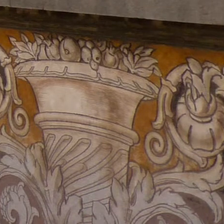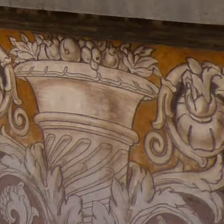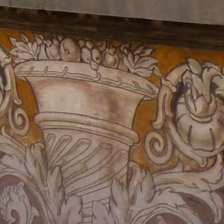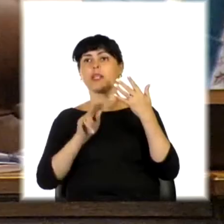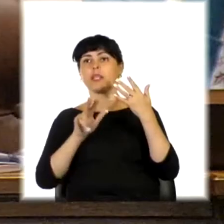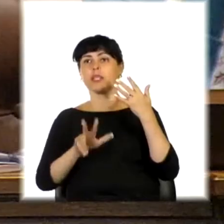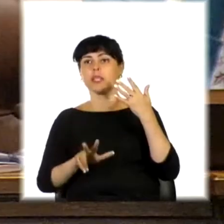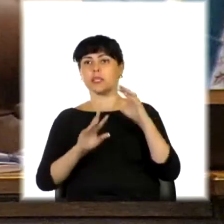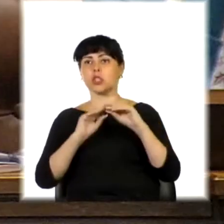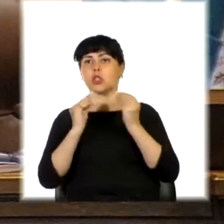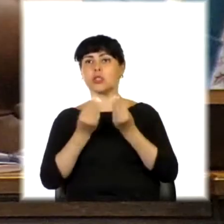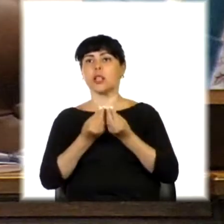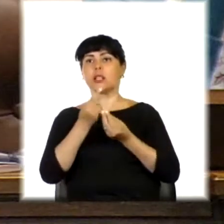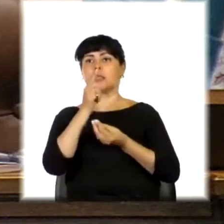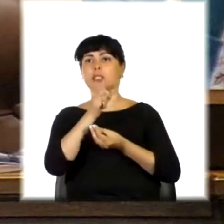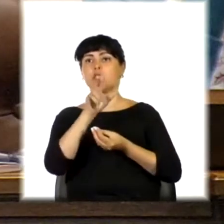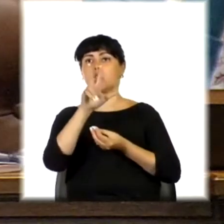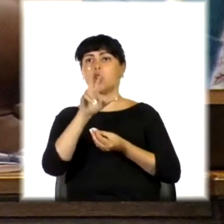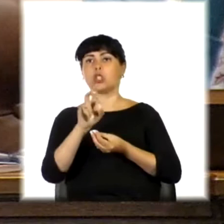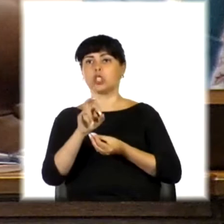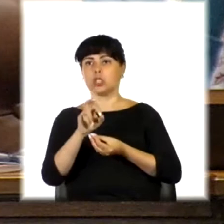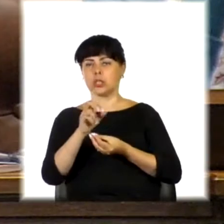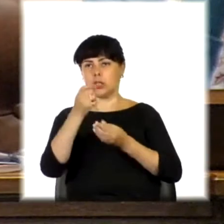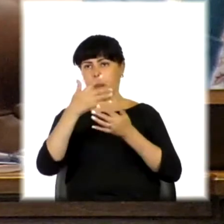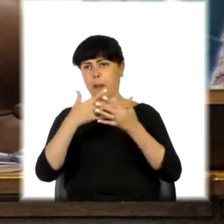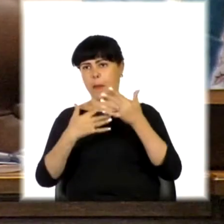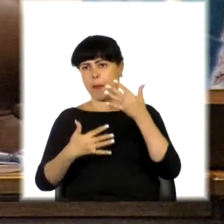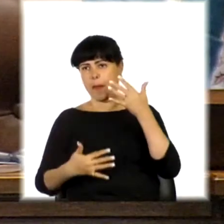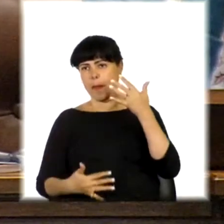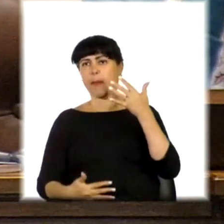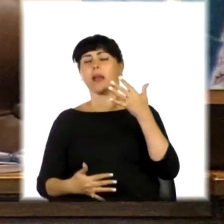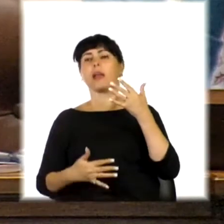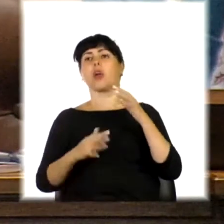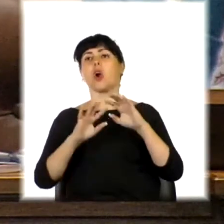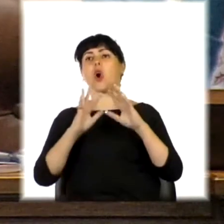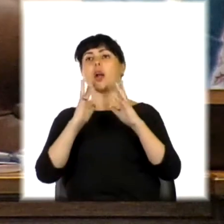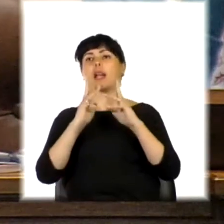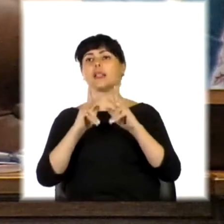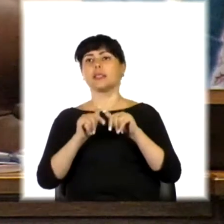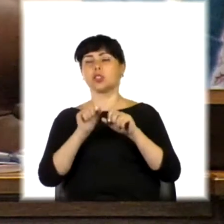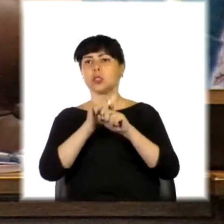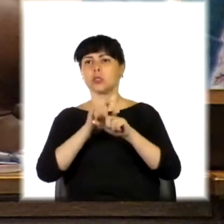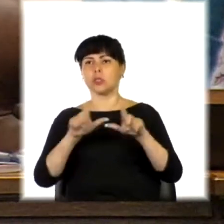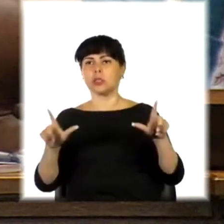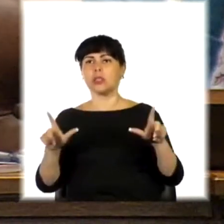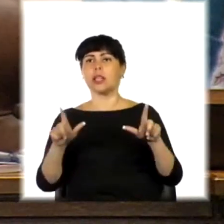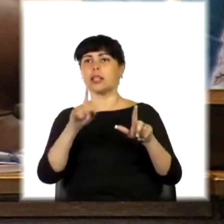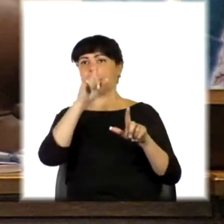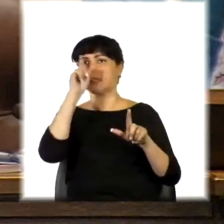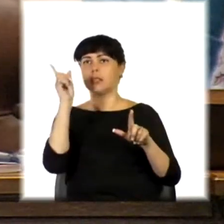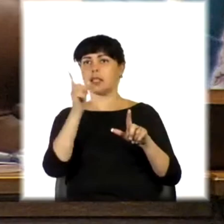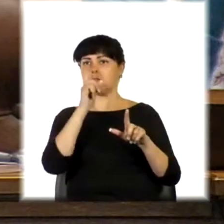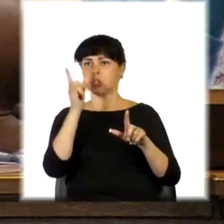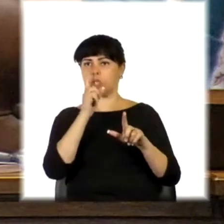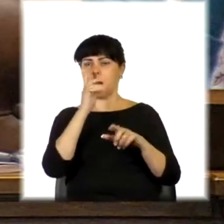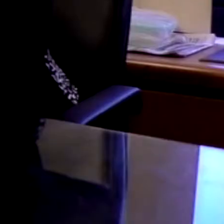180 países del mundo estudiados en el ranking elaborado por la organización de transparencia internacional en el